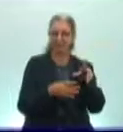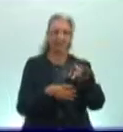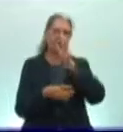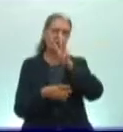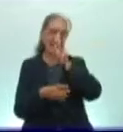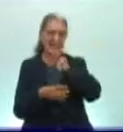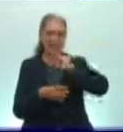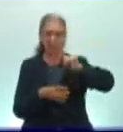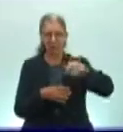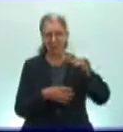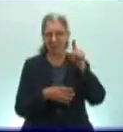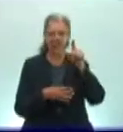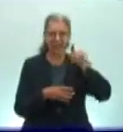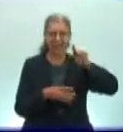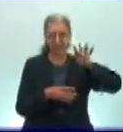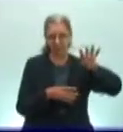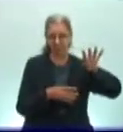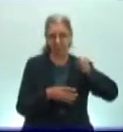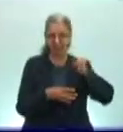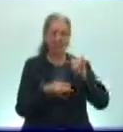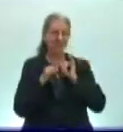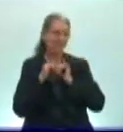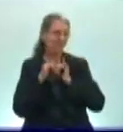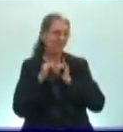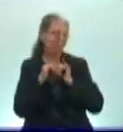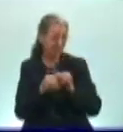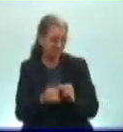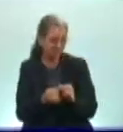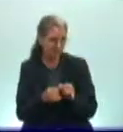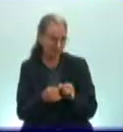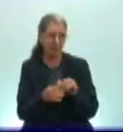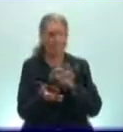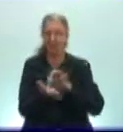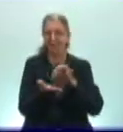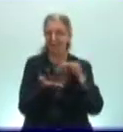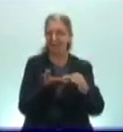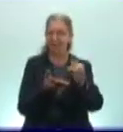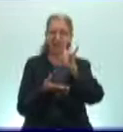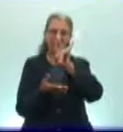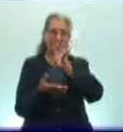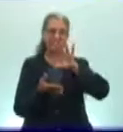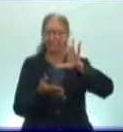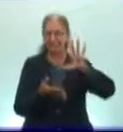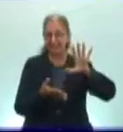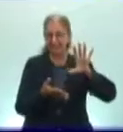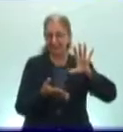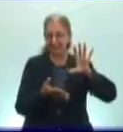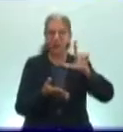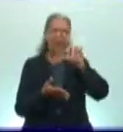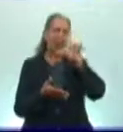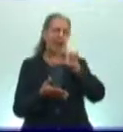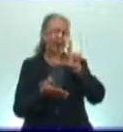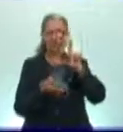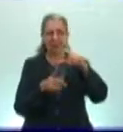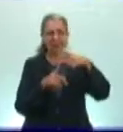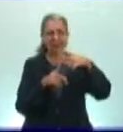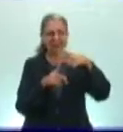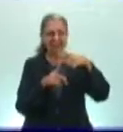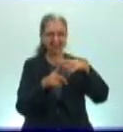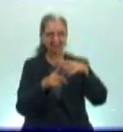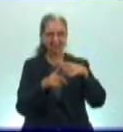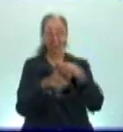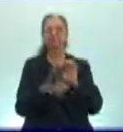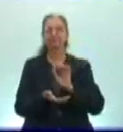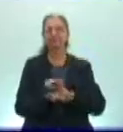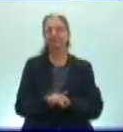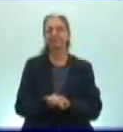3,14. Esta información aparece en la página 95 de tu libro de